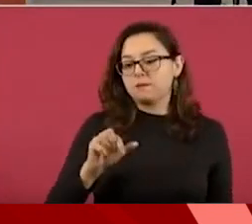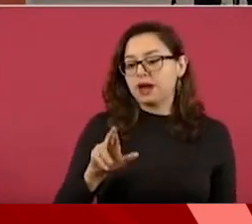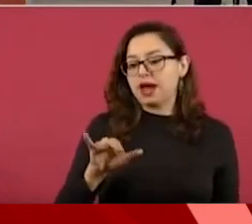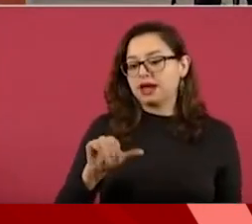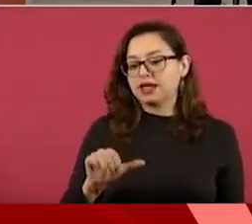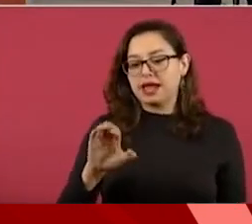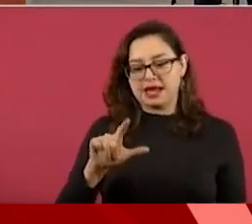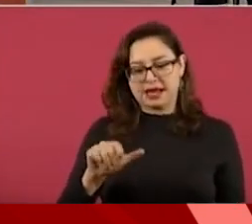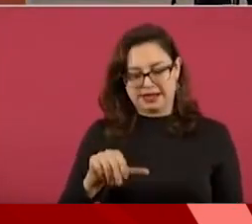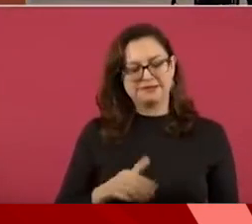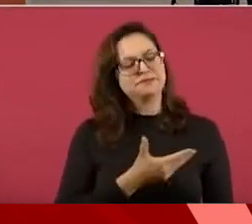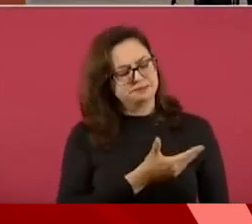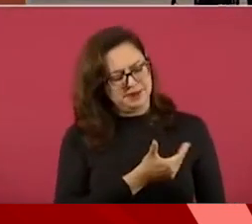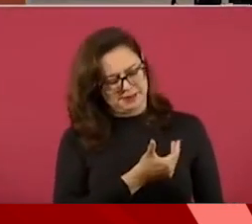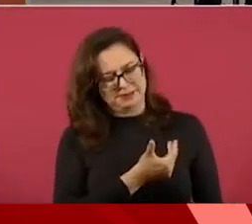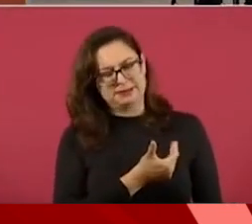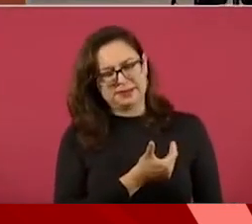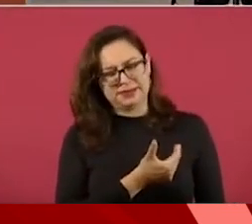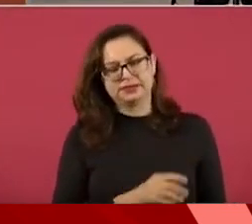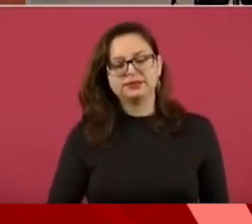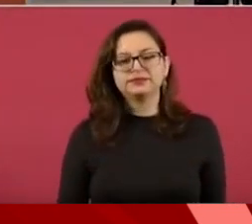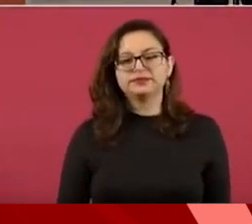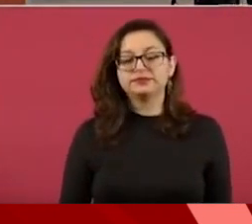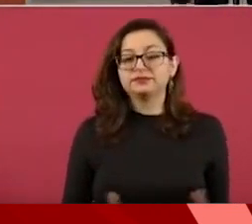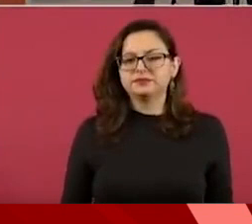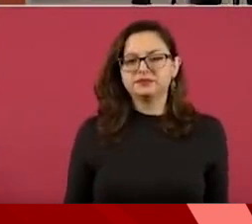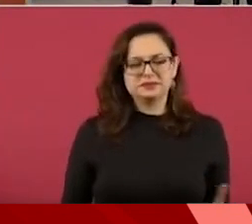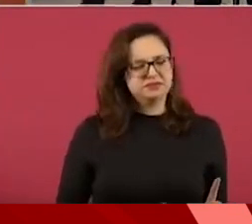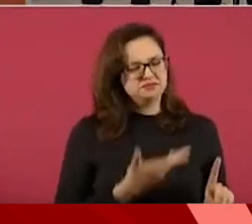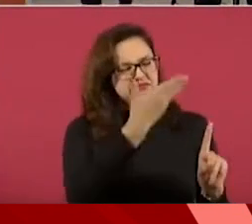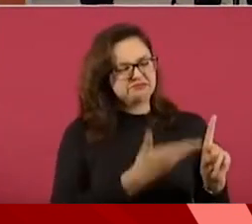Ven, ven aquí. Es que no lo sabe la gente,